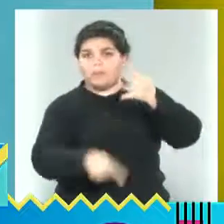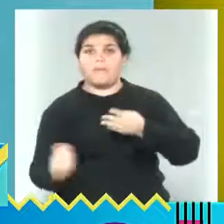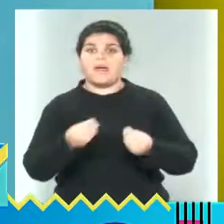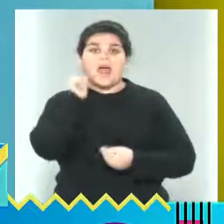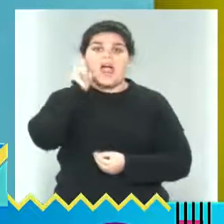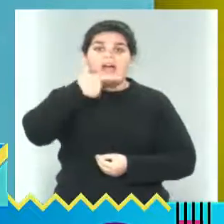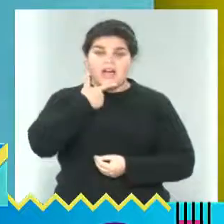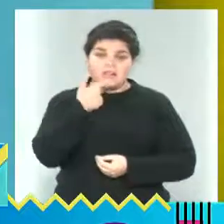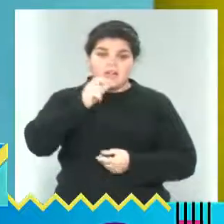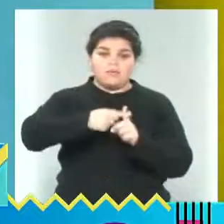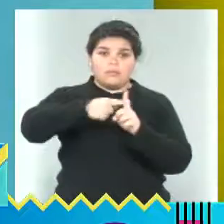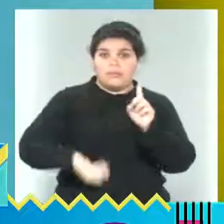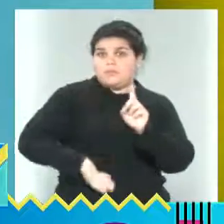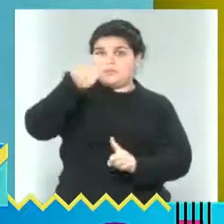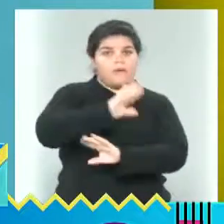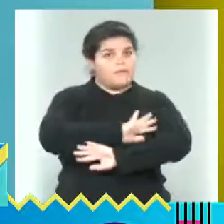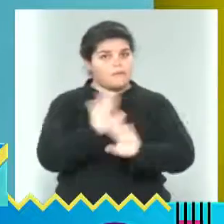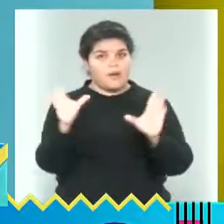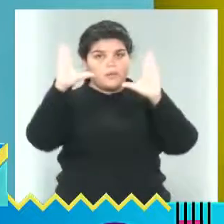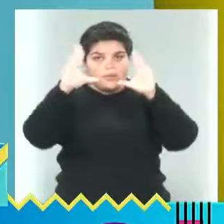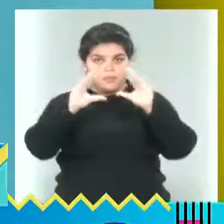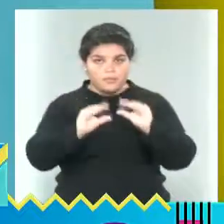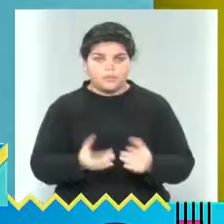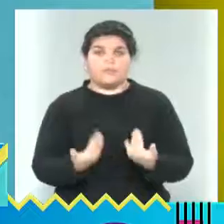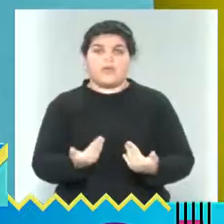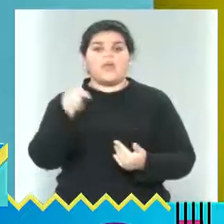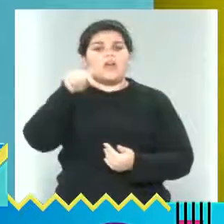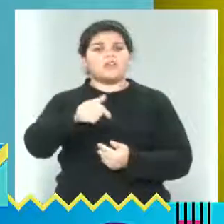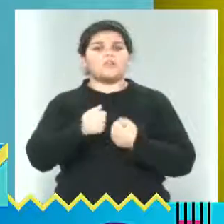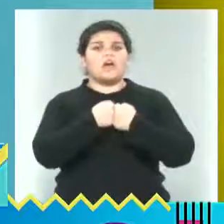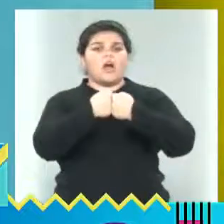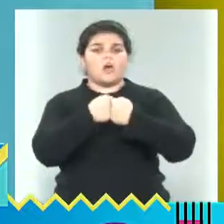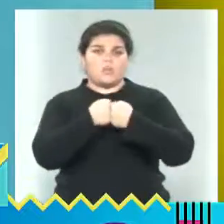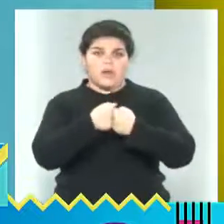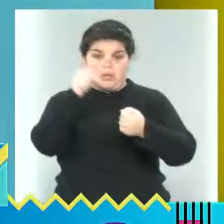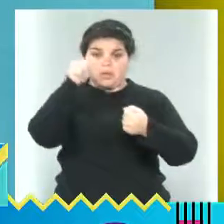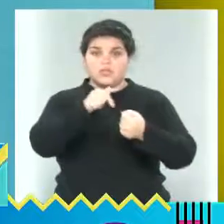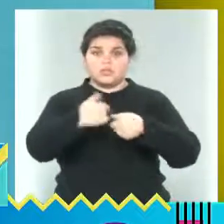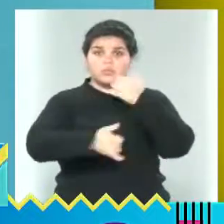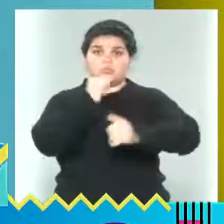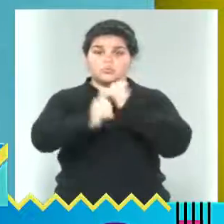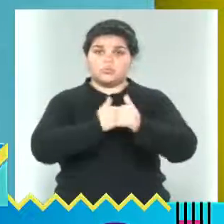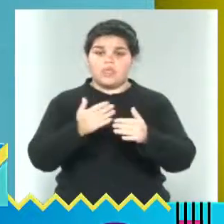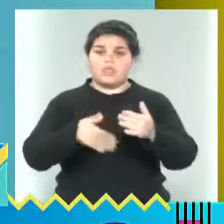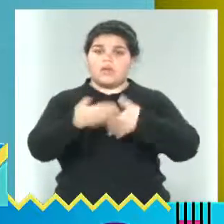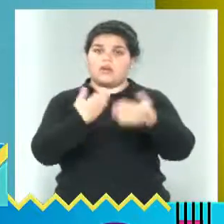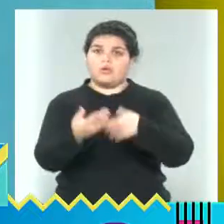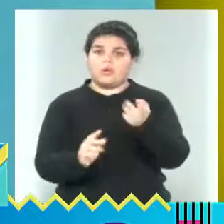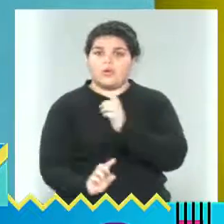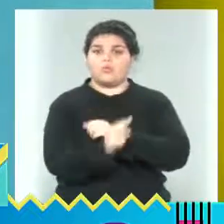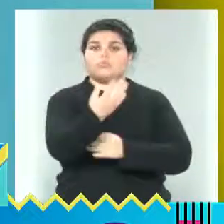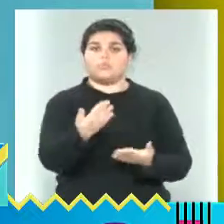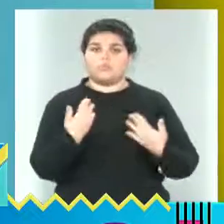de gases de efecto invernadero. Y se habla en este acuerdo de un desarrollo sustentable. Para empezar, voy a decir